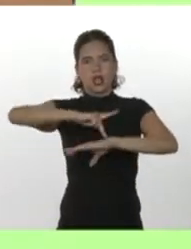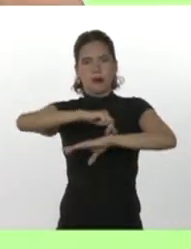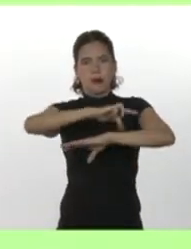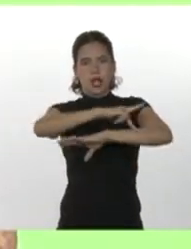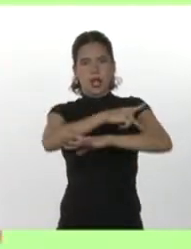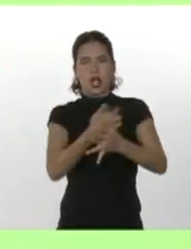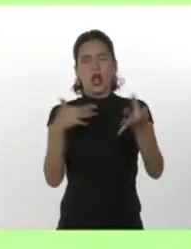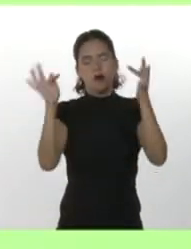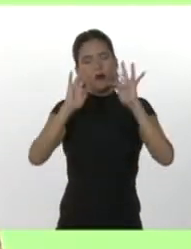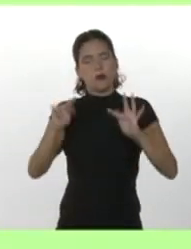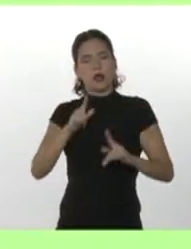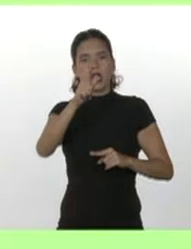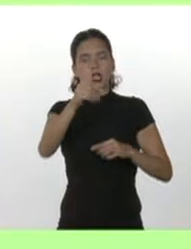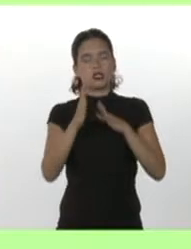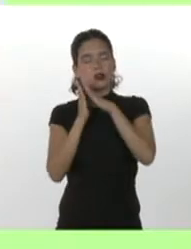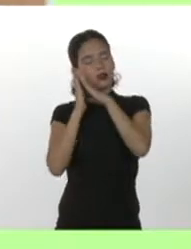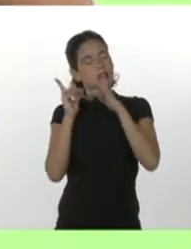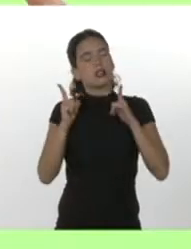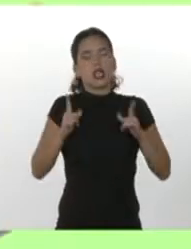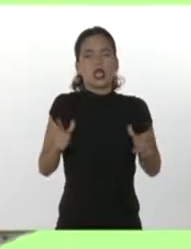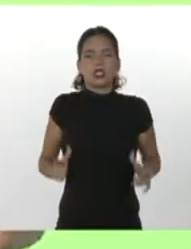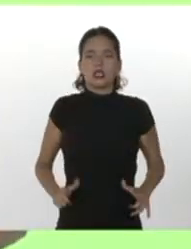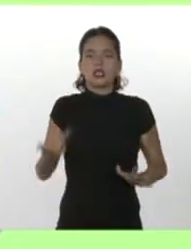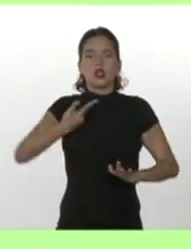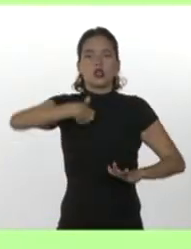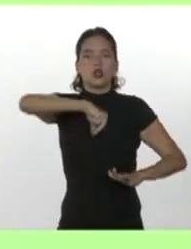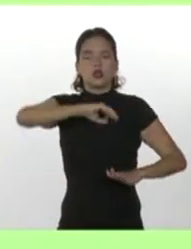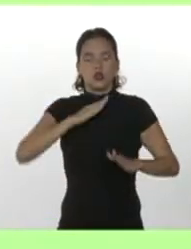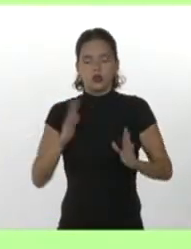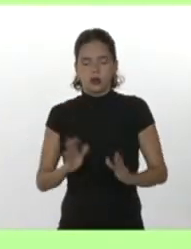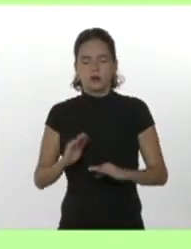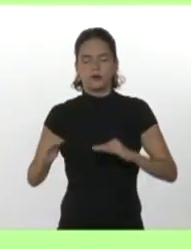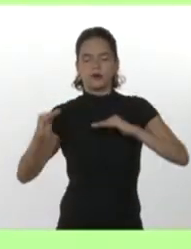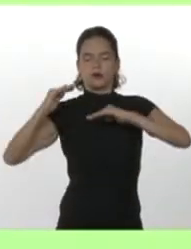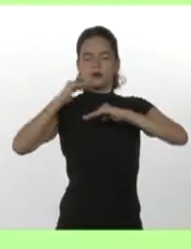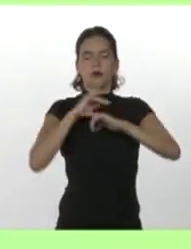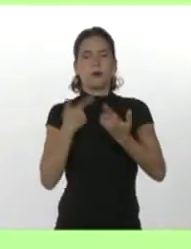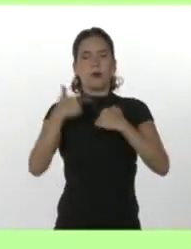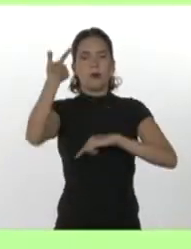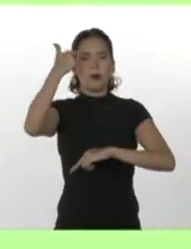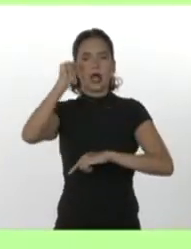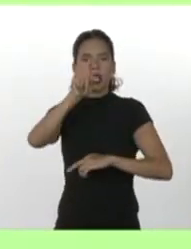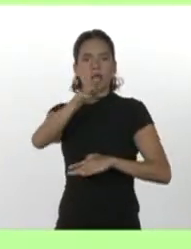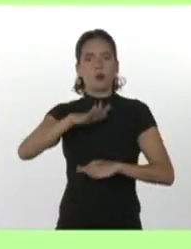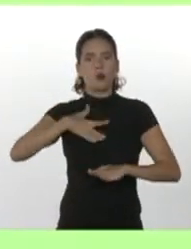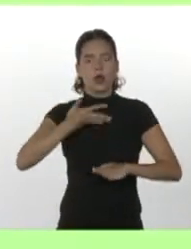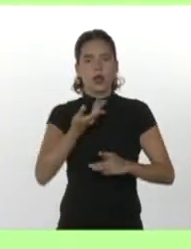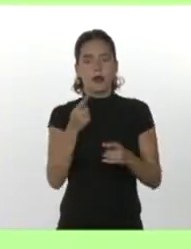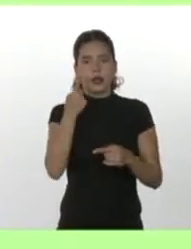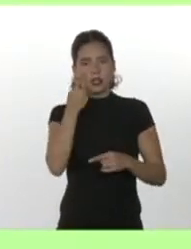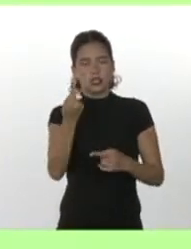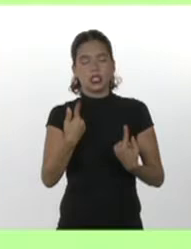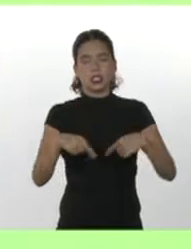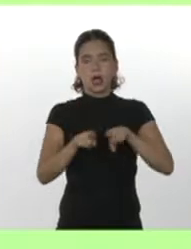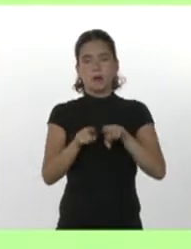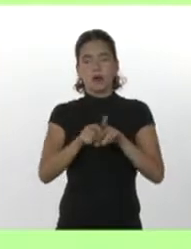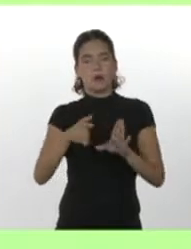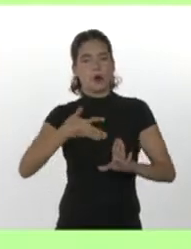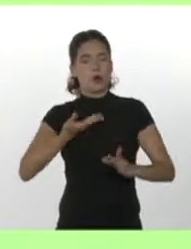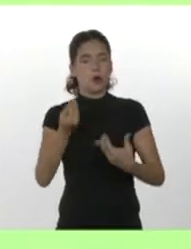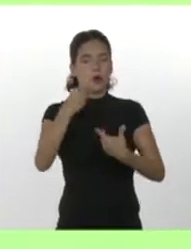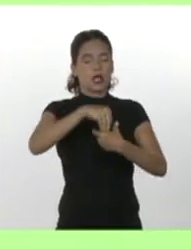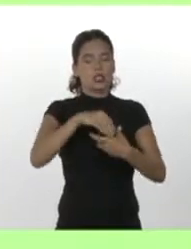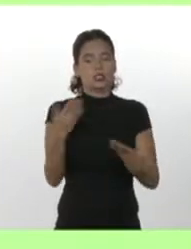manera que él esté acostado descansando y nosotros sobre ello para que él pueda ver. Incluso podemos incluir